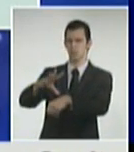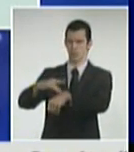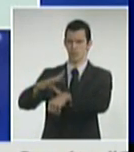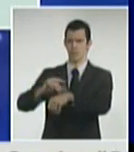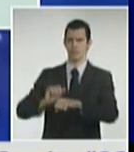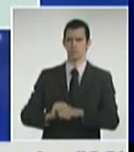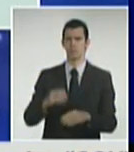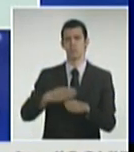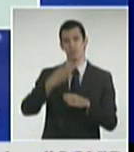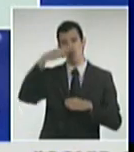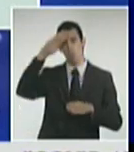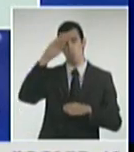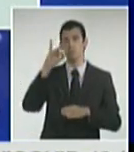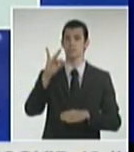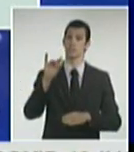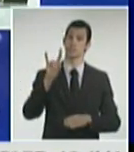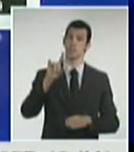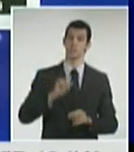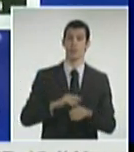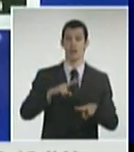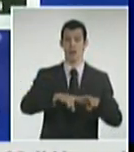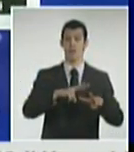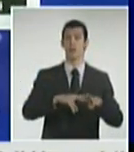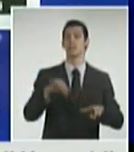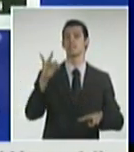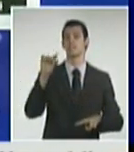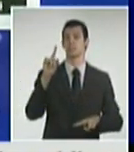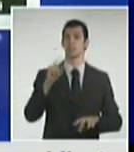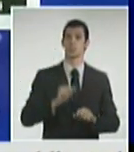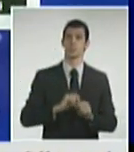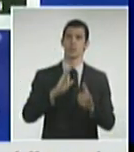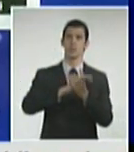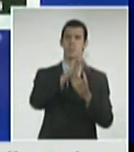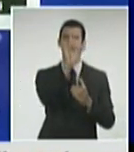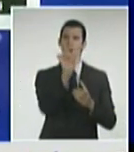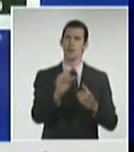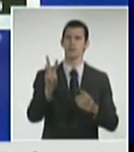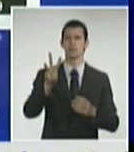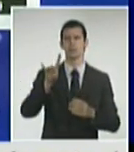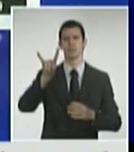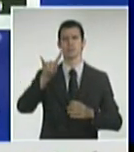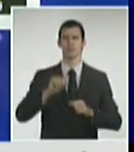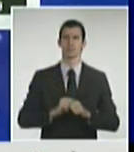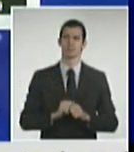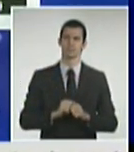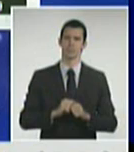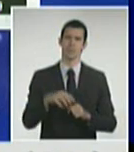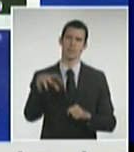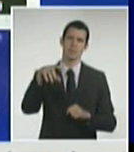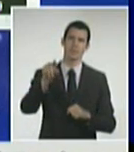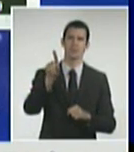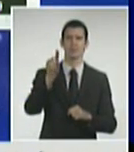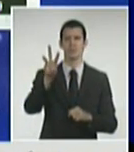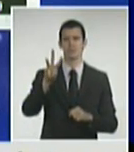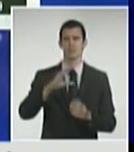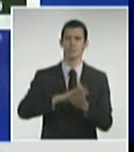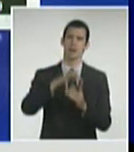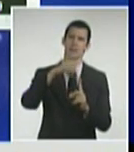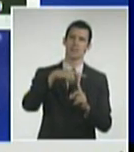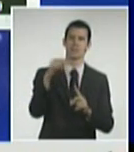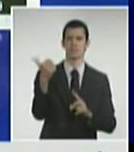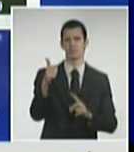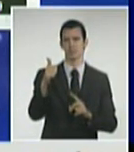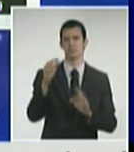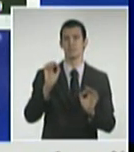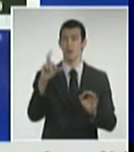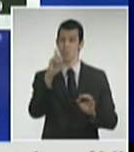Habana 71, Mayabeque 39, Pinar del Río 13, Matanzas 10, igual que